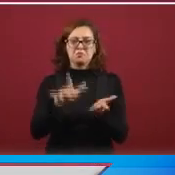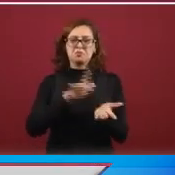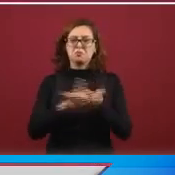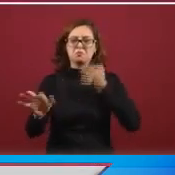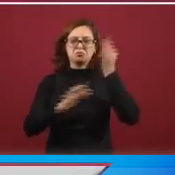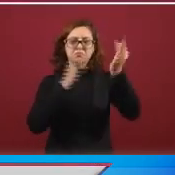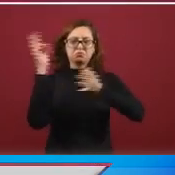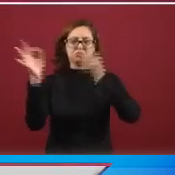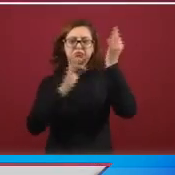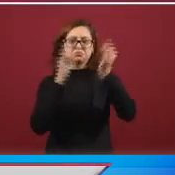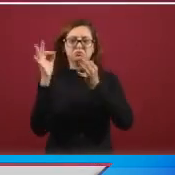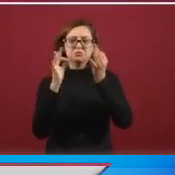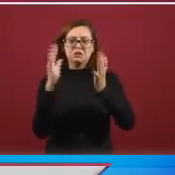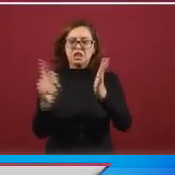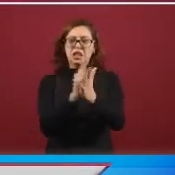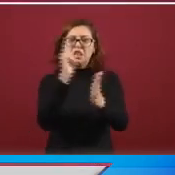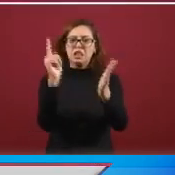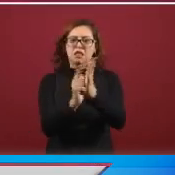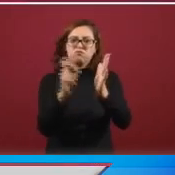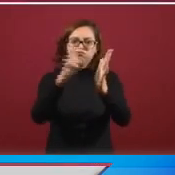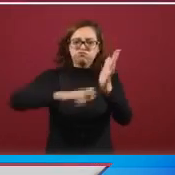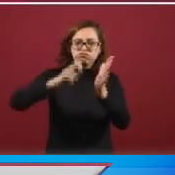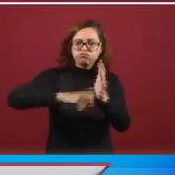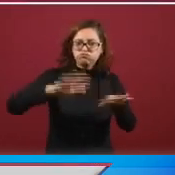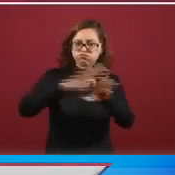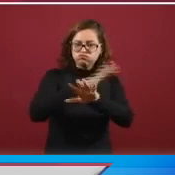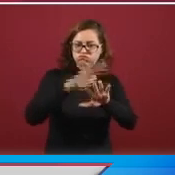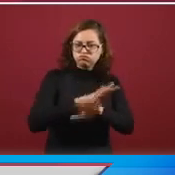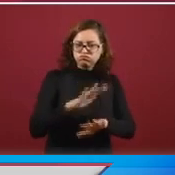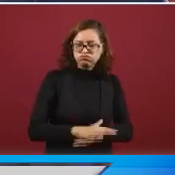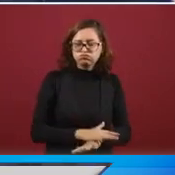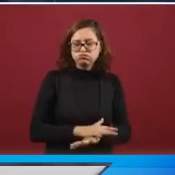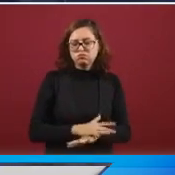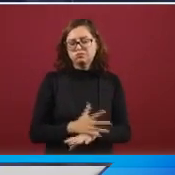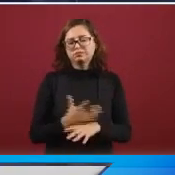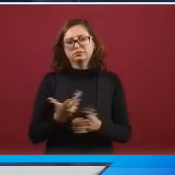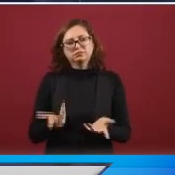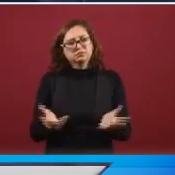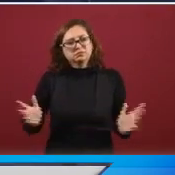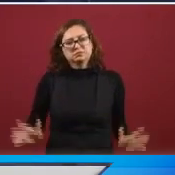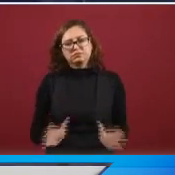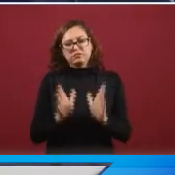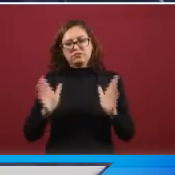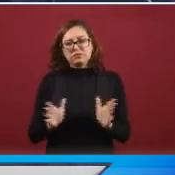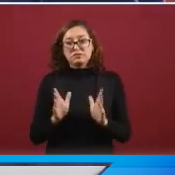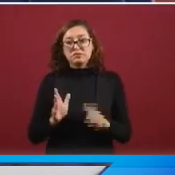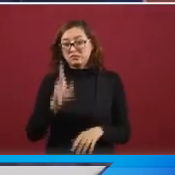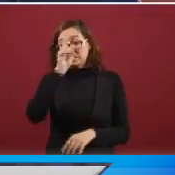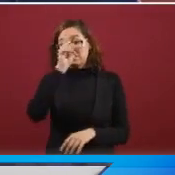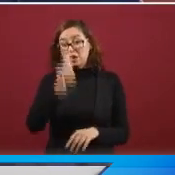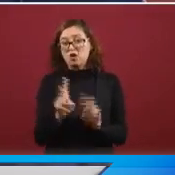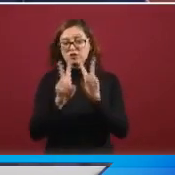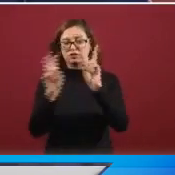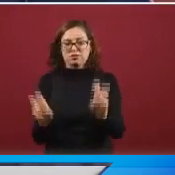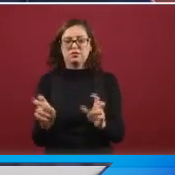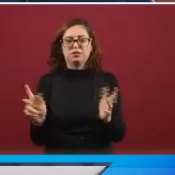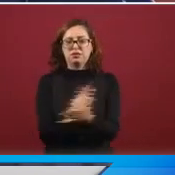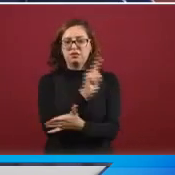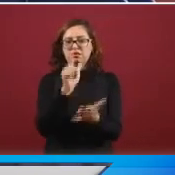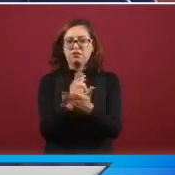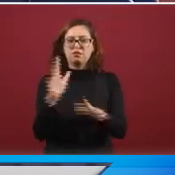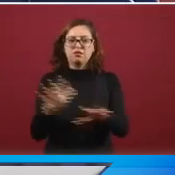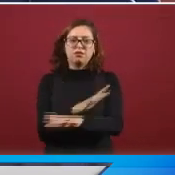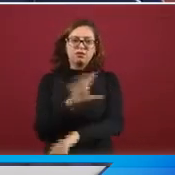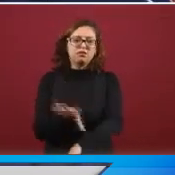señor Alonso Ancira. Se analiza qué se hará con estas plantas que actualmente están detenidas y que tienen un adeudo de $1,000 millones. Se analiza